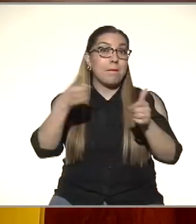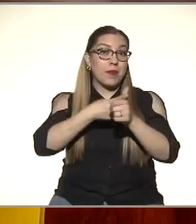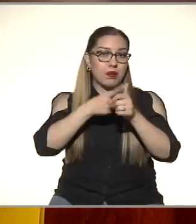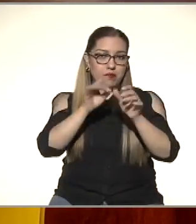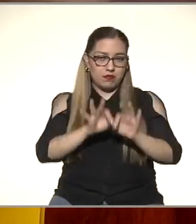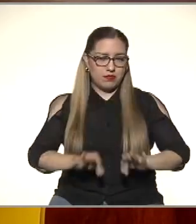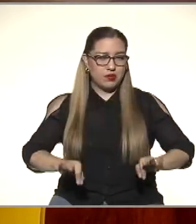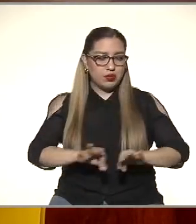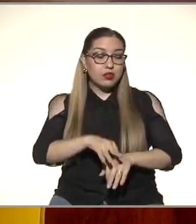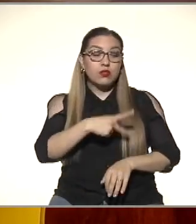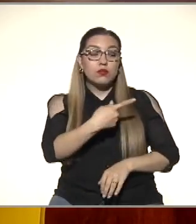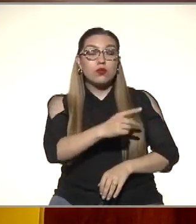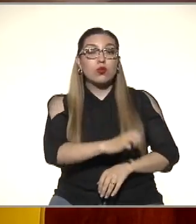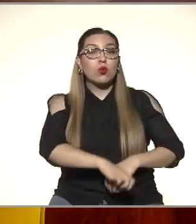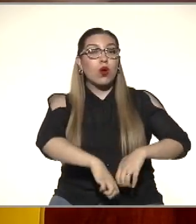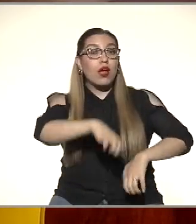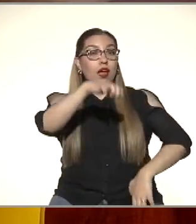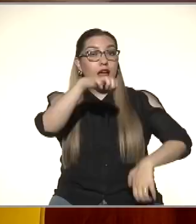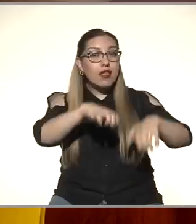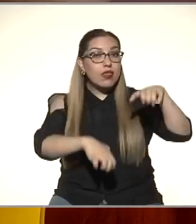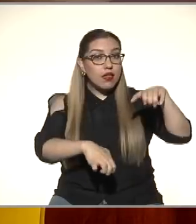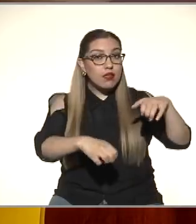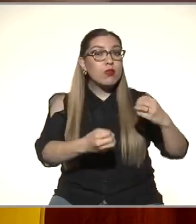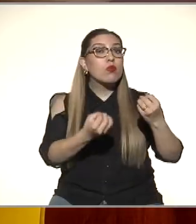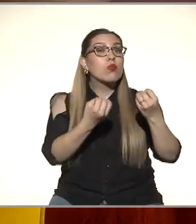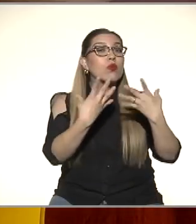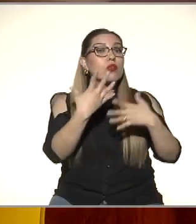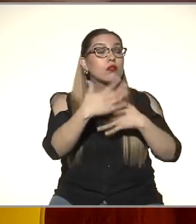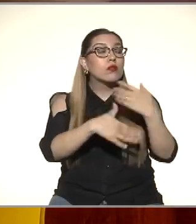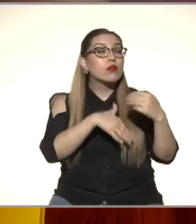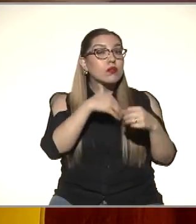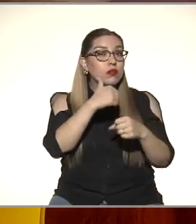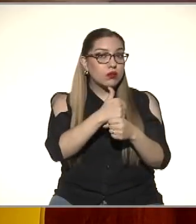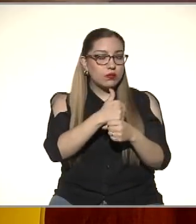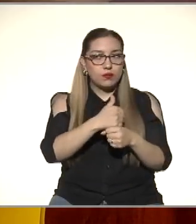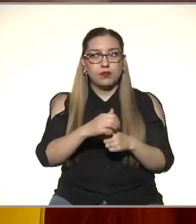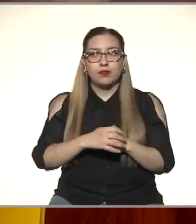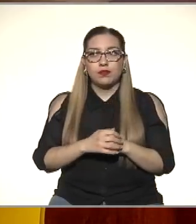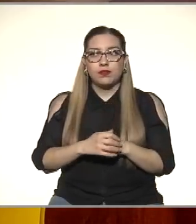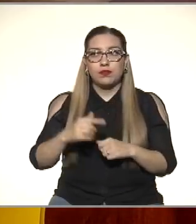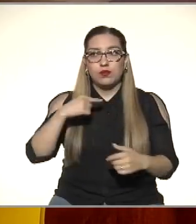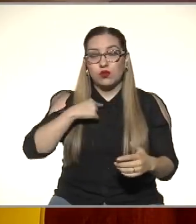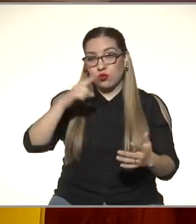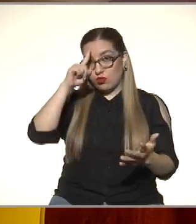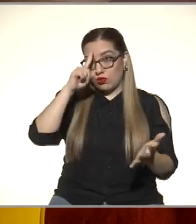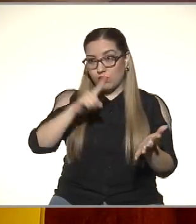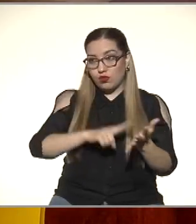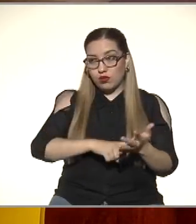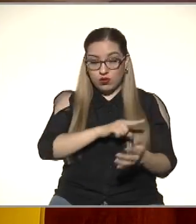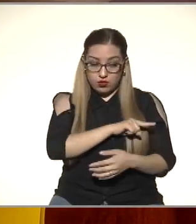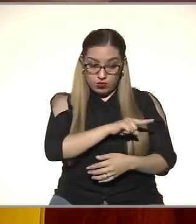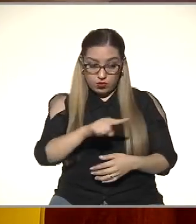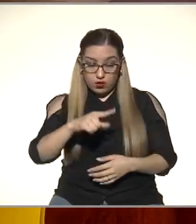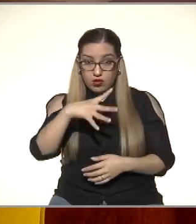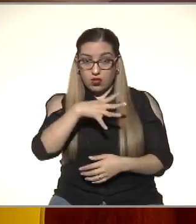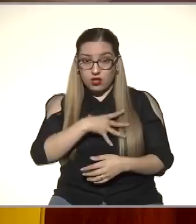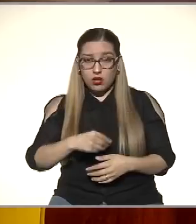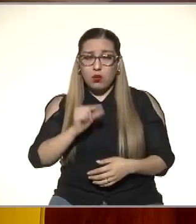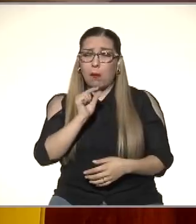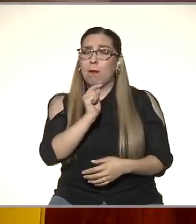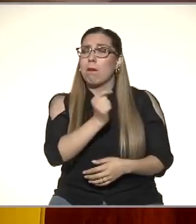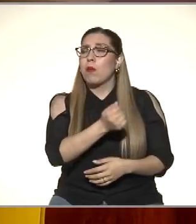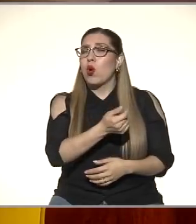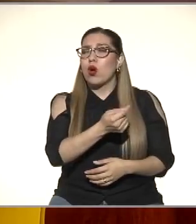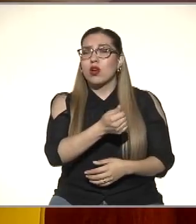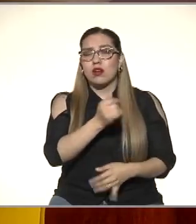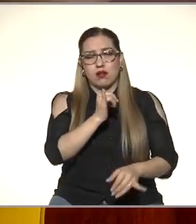edad, ¿no? Yo soy de la idea que a los hijos hay que decirles la mínima información posible. Y